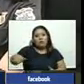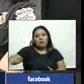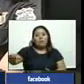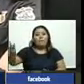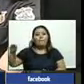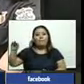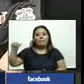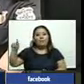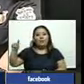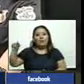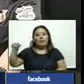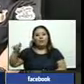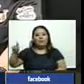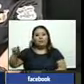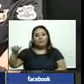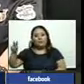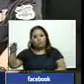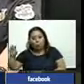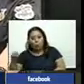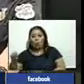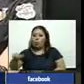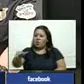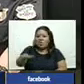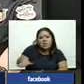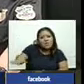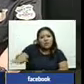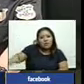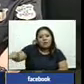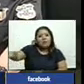Matazano, área rural